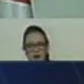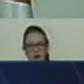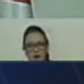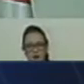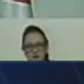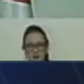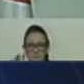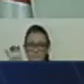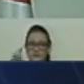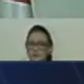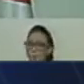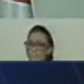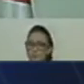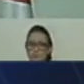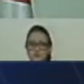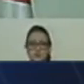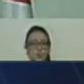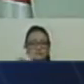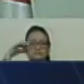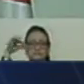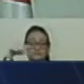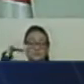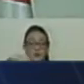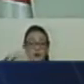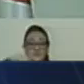como el petro, es único, solo lo tiene Venezuela.